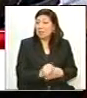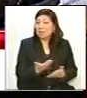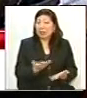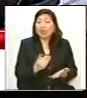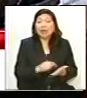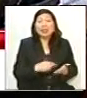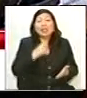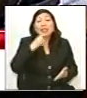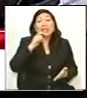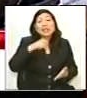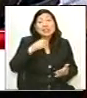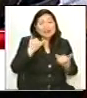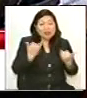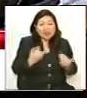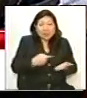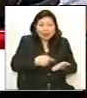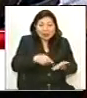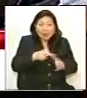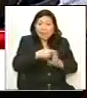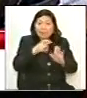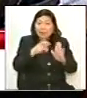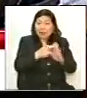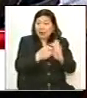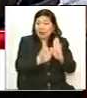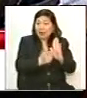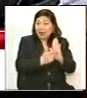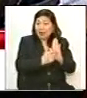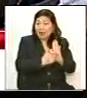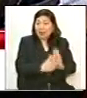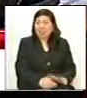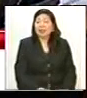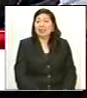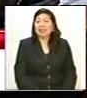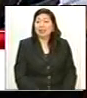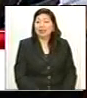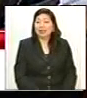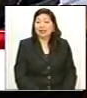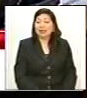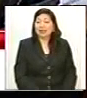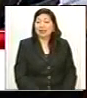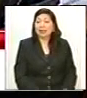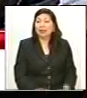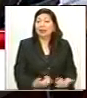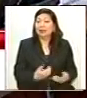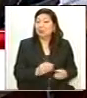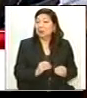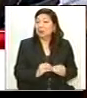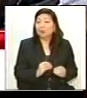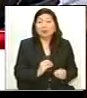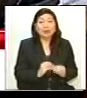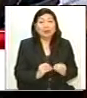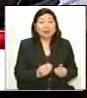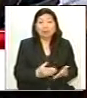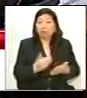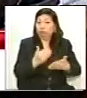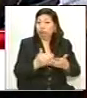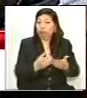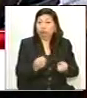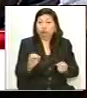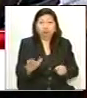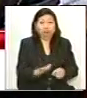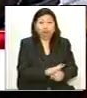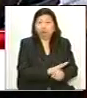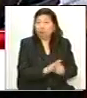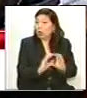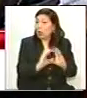que necesitamos ahí, y hemos enviado el proyecto de ley, solo que ustedes, mejor que ellos, saben que han estado pues súper, con una agenda súper complicada